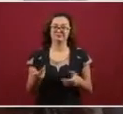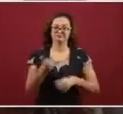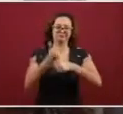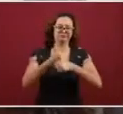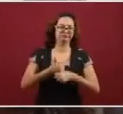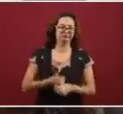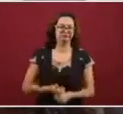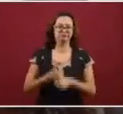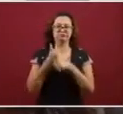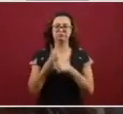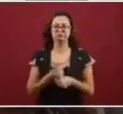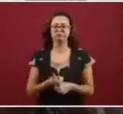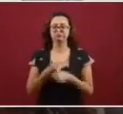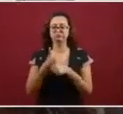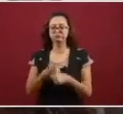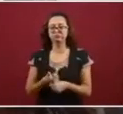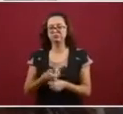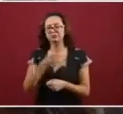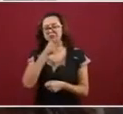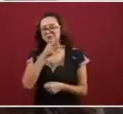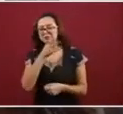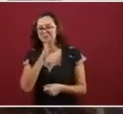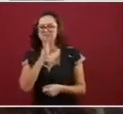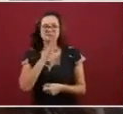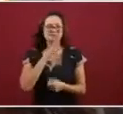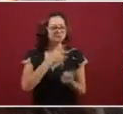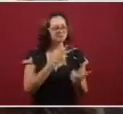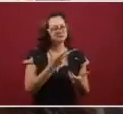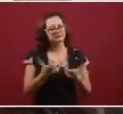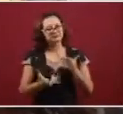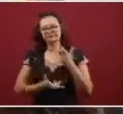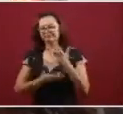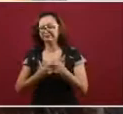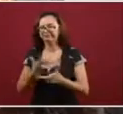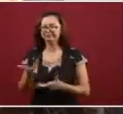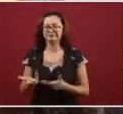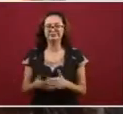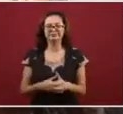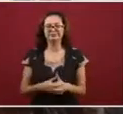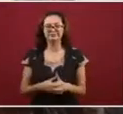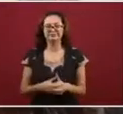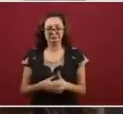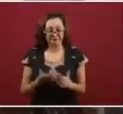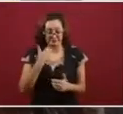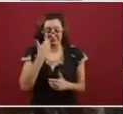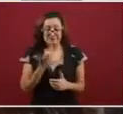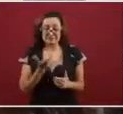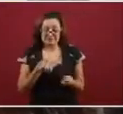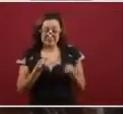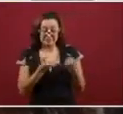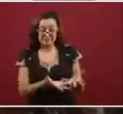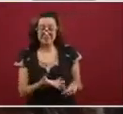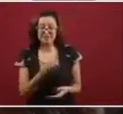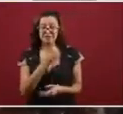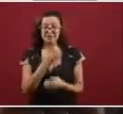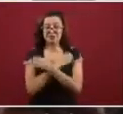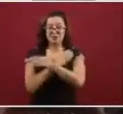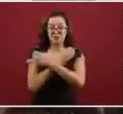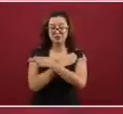sufrimiento de los padres, porque es lo que quieren dejarle a sus hijos y no pueden.